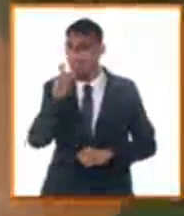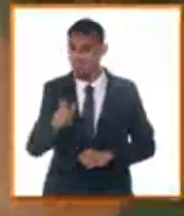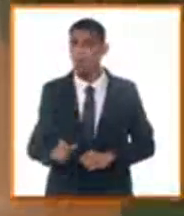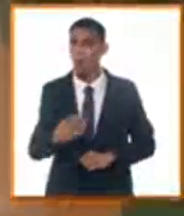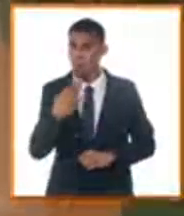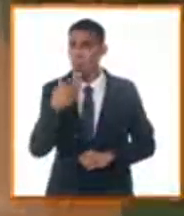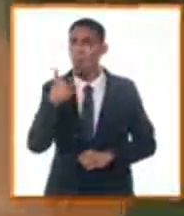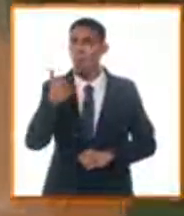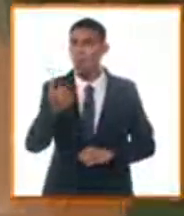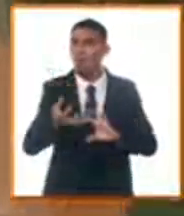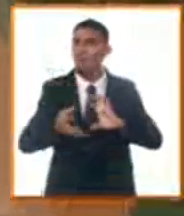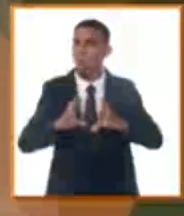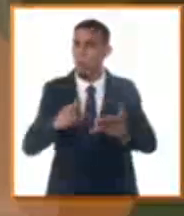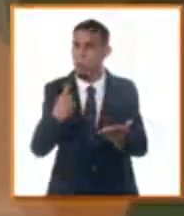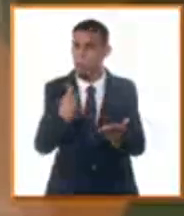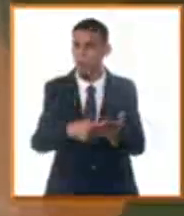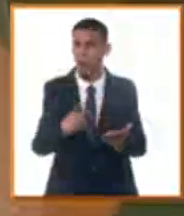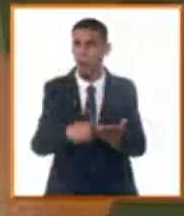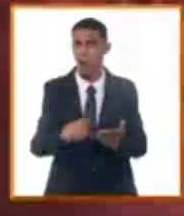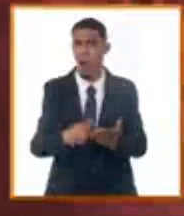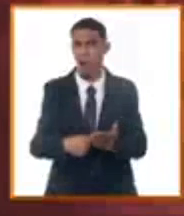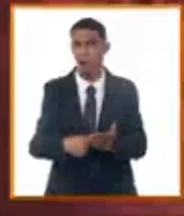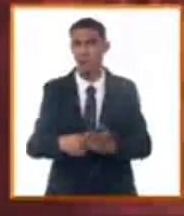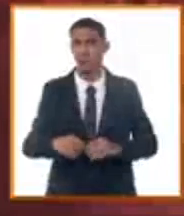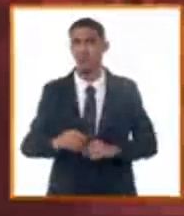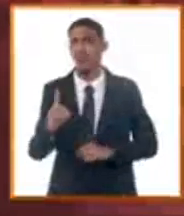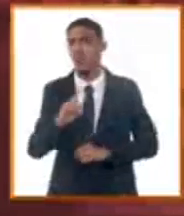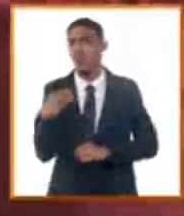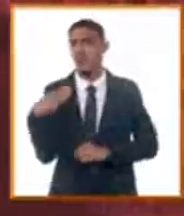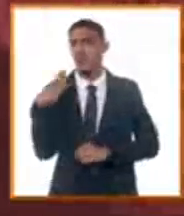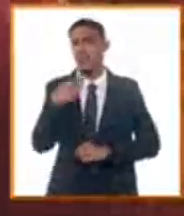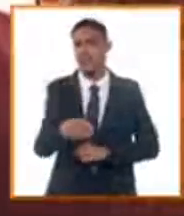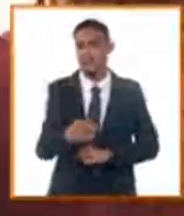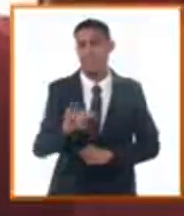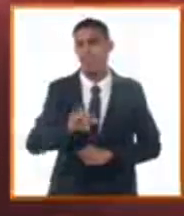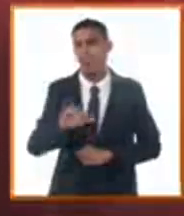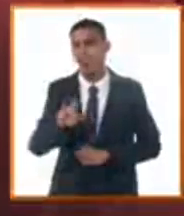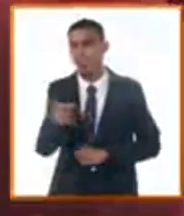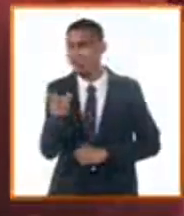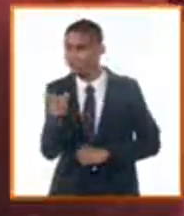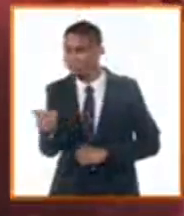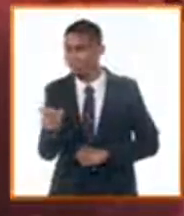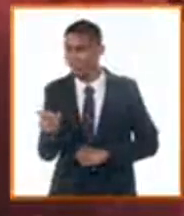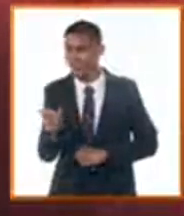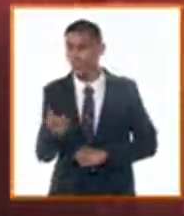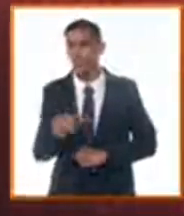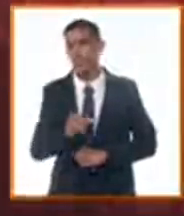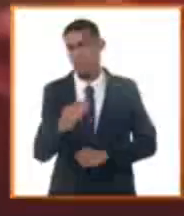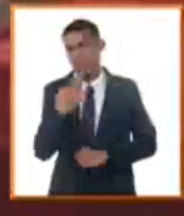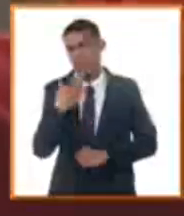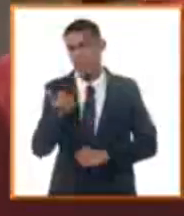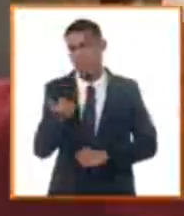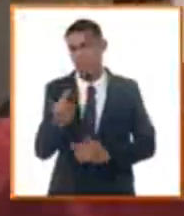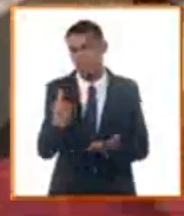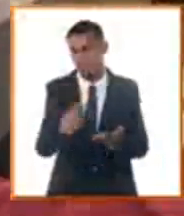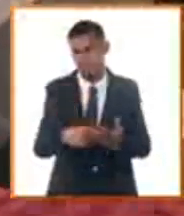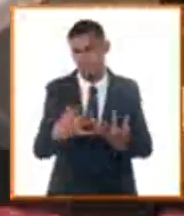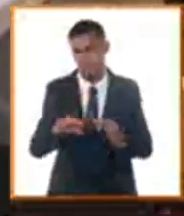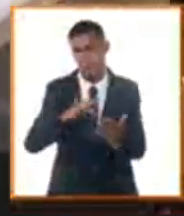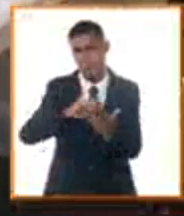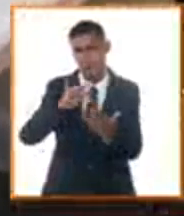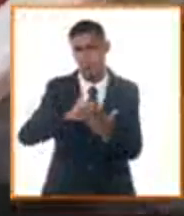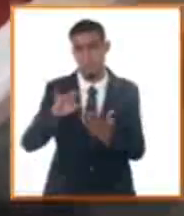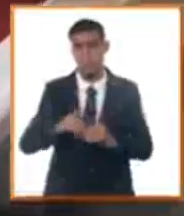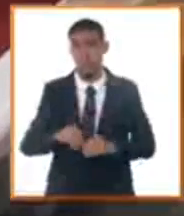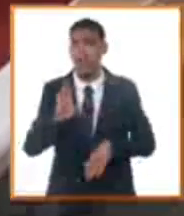buena alternativa, pues se ahorran el viaje al cajero y se benefician con el descuento de las aplicaciones. Porque los cajeros la mayoría de las veces no